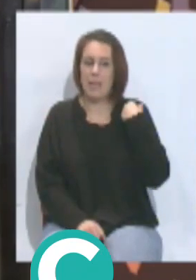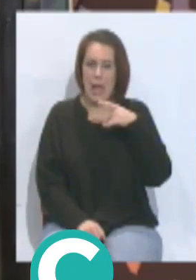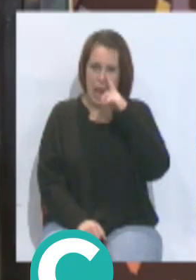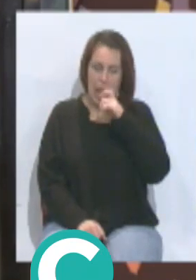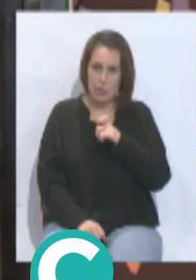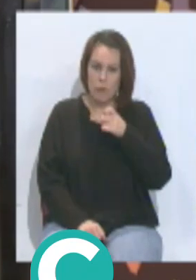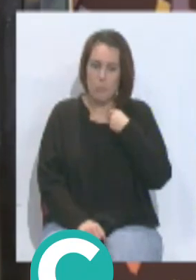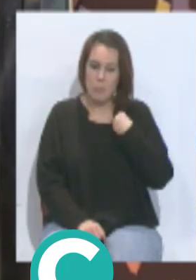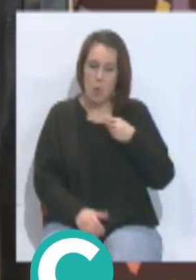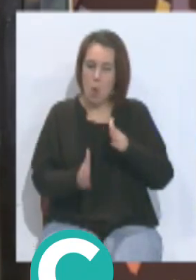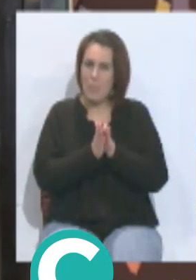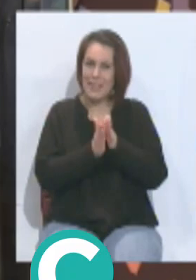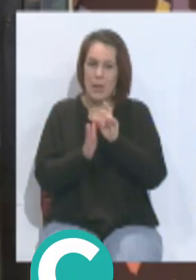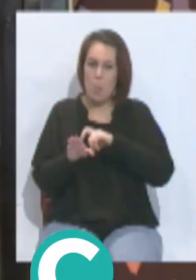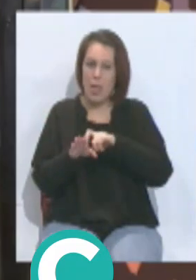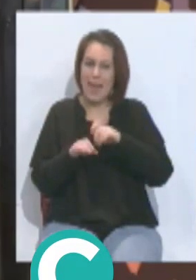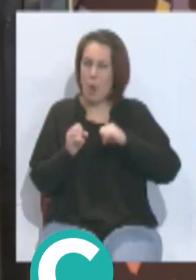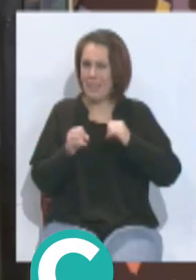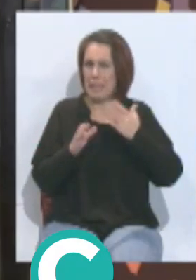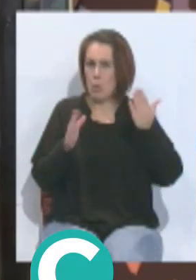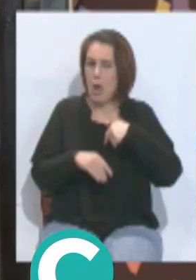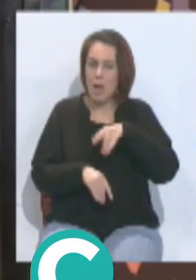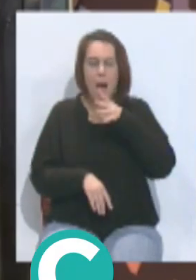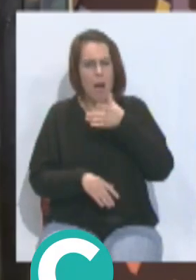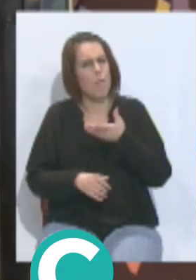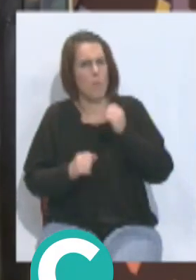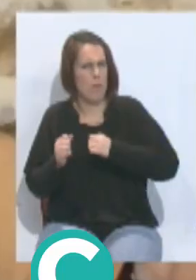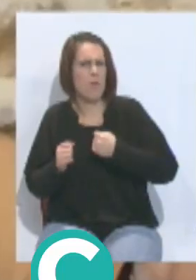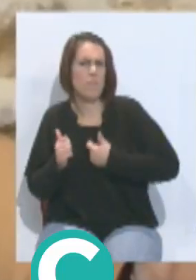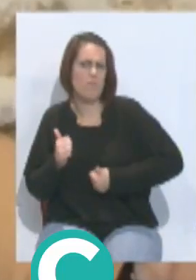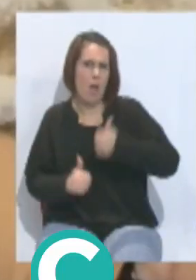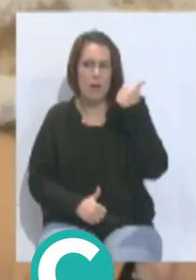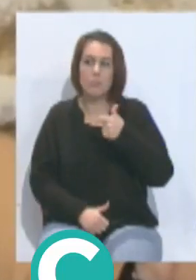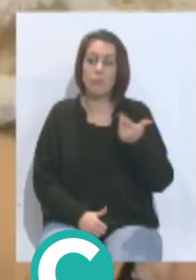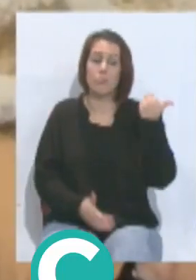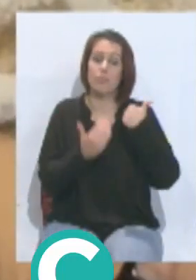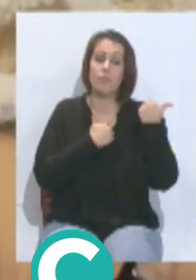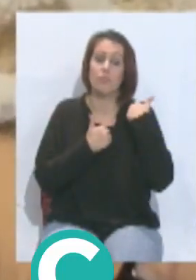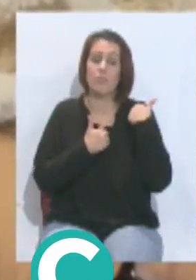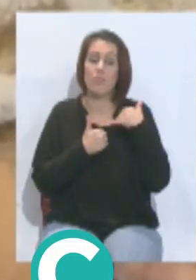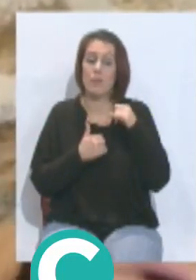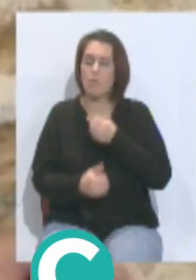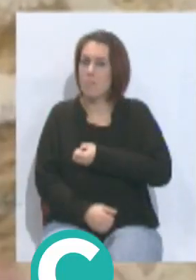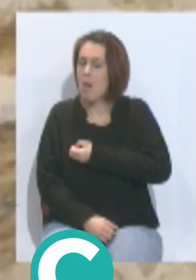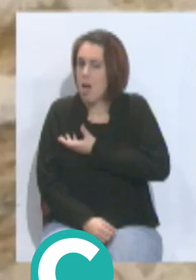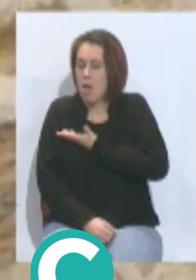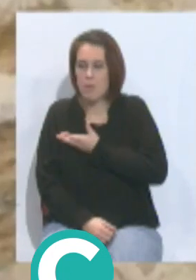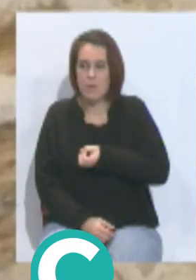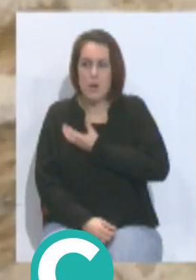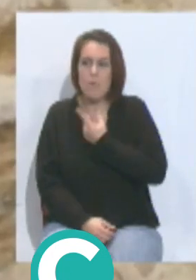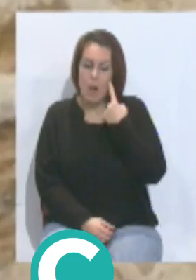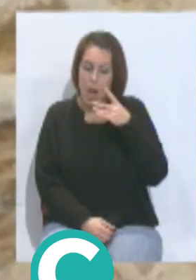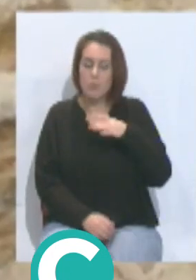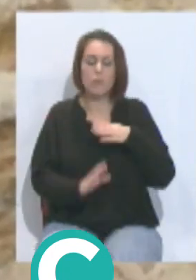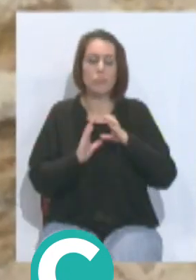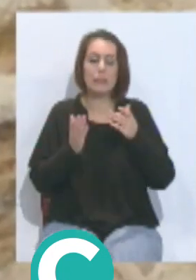propios compañeros de la modalidad, sin tanta competencia como hay hoy en día. Aquel entonces había mucha afición, tío, afición de que, verá, yo